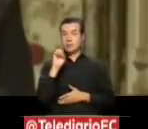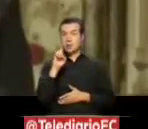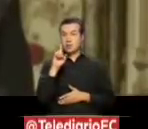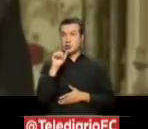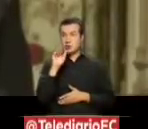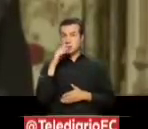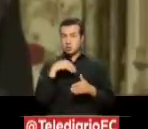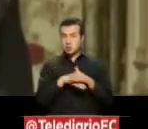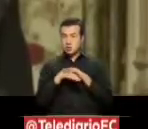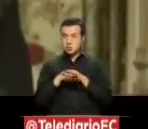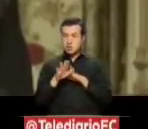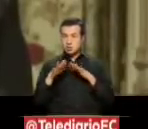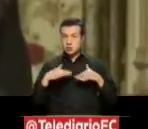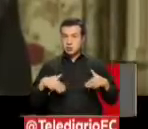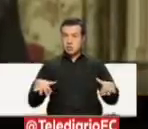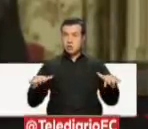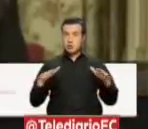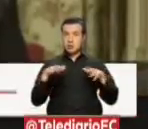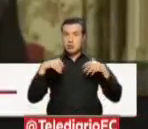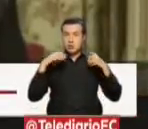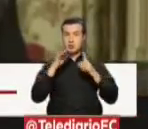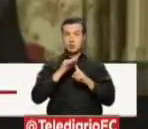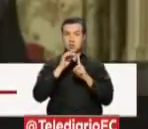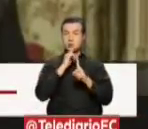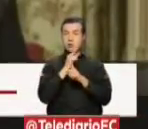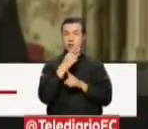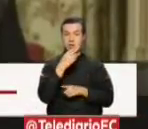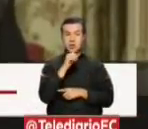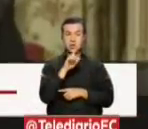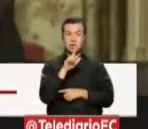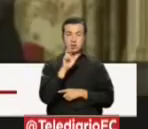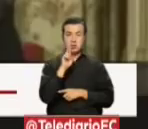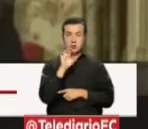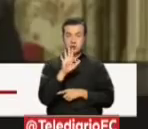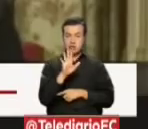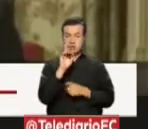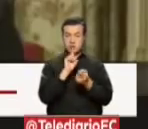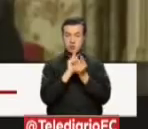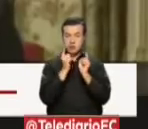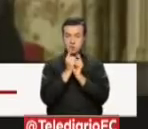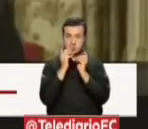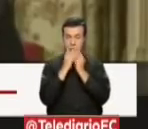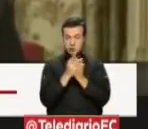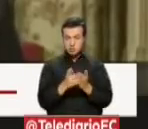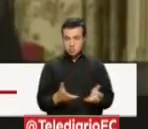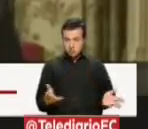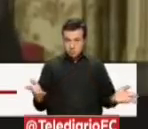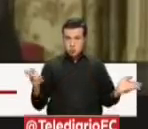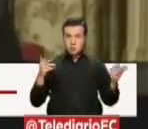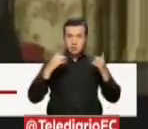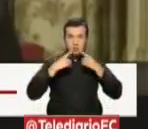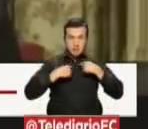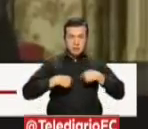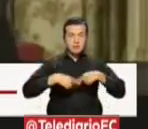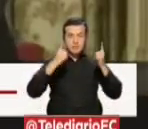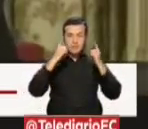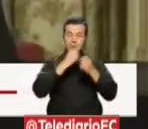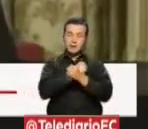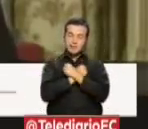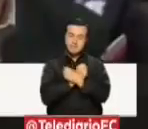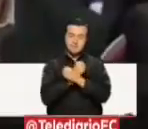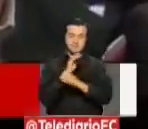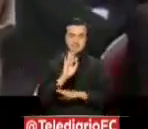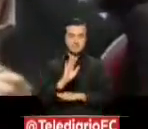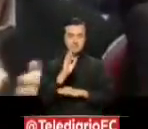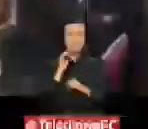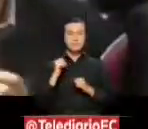asistir a esta catedral histórica de Harlem y tener este encuentro junto a ustedes para ratificar nuestro amor y